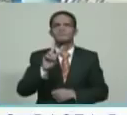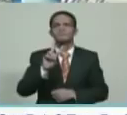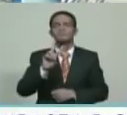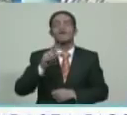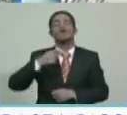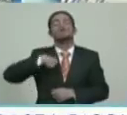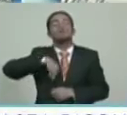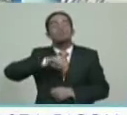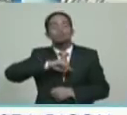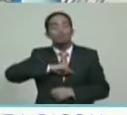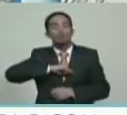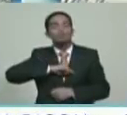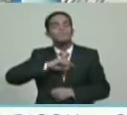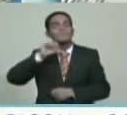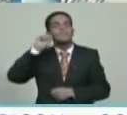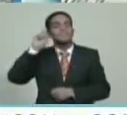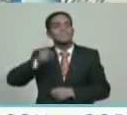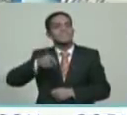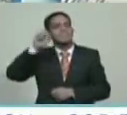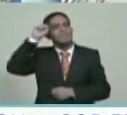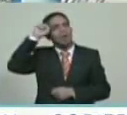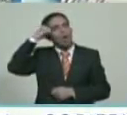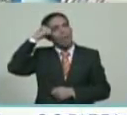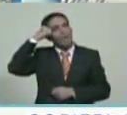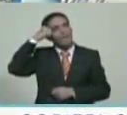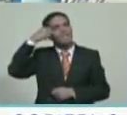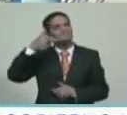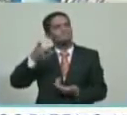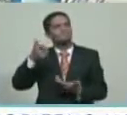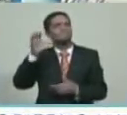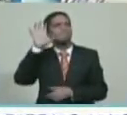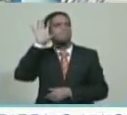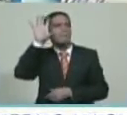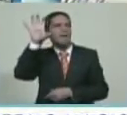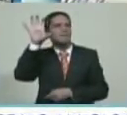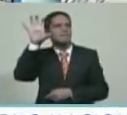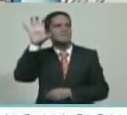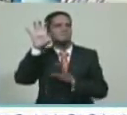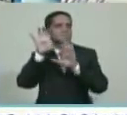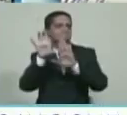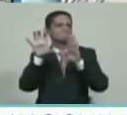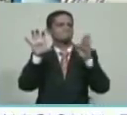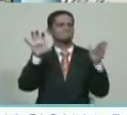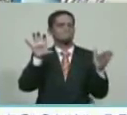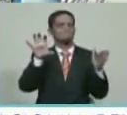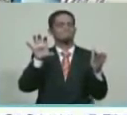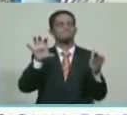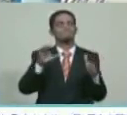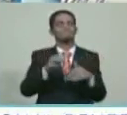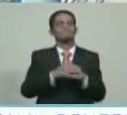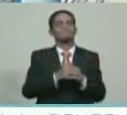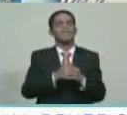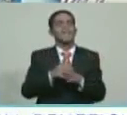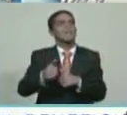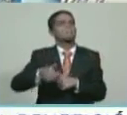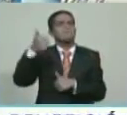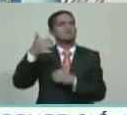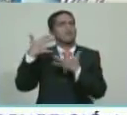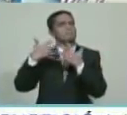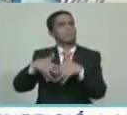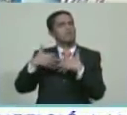nosotros tenemos que recordar que nuestro país tiene frontera con el mayor productor de cocaína del mundo, que es